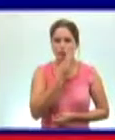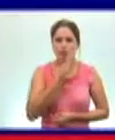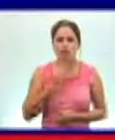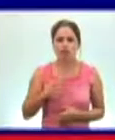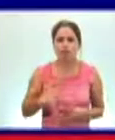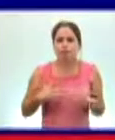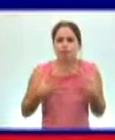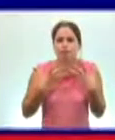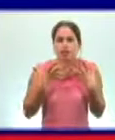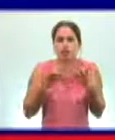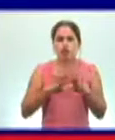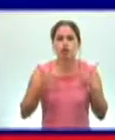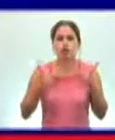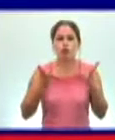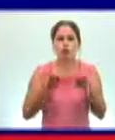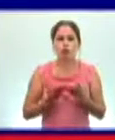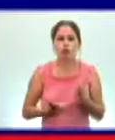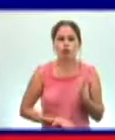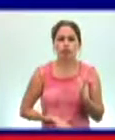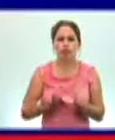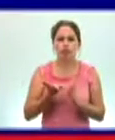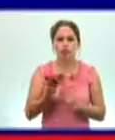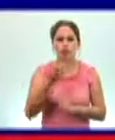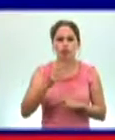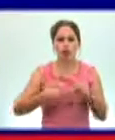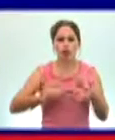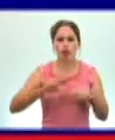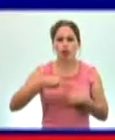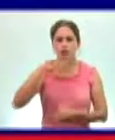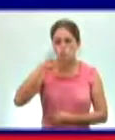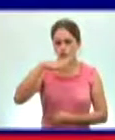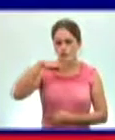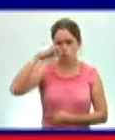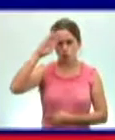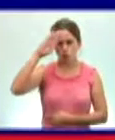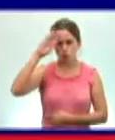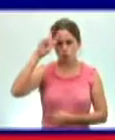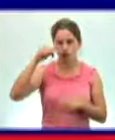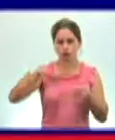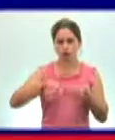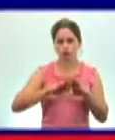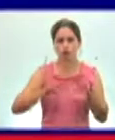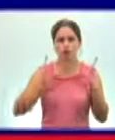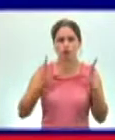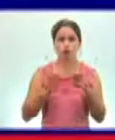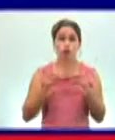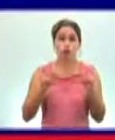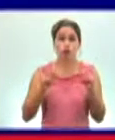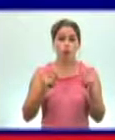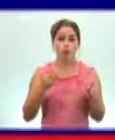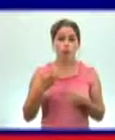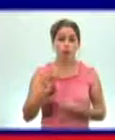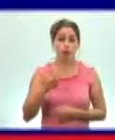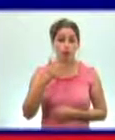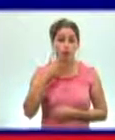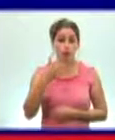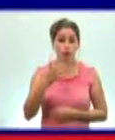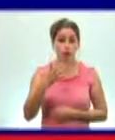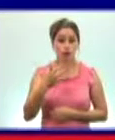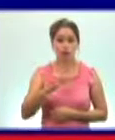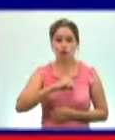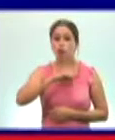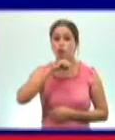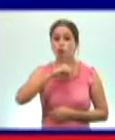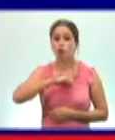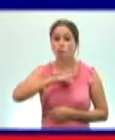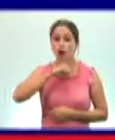su formación en Cuba, su influencia familiar donde jugó un papel esencial su madre Leonor